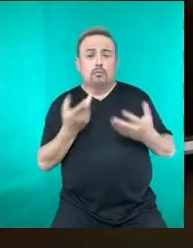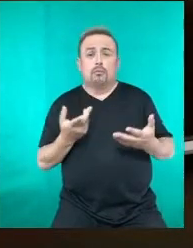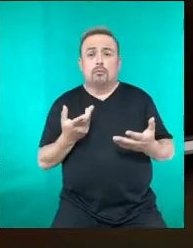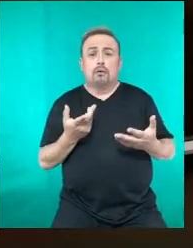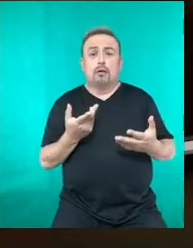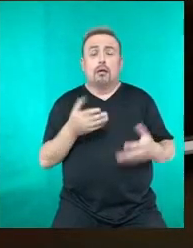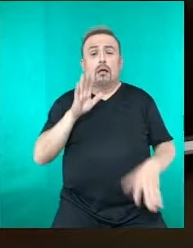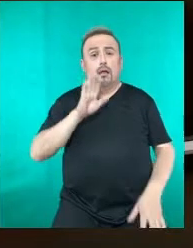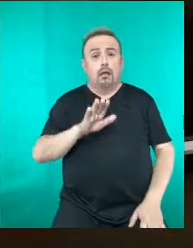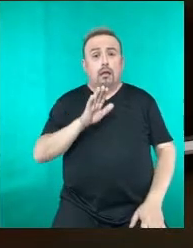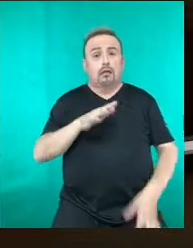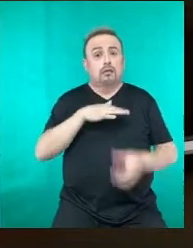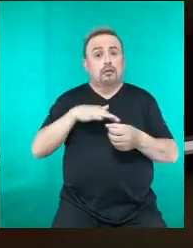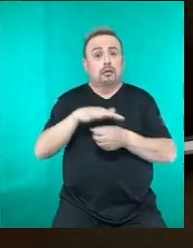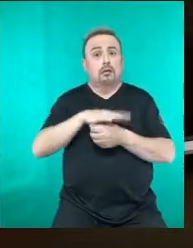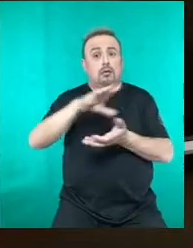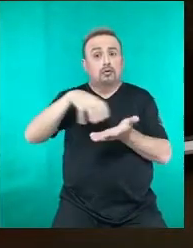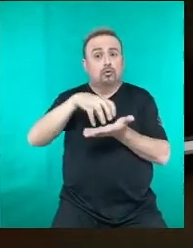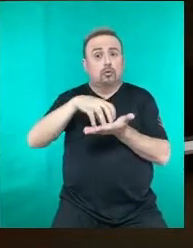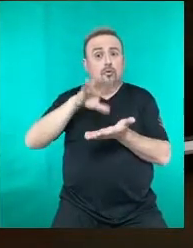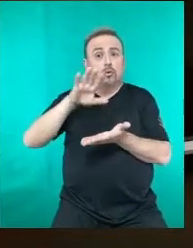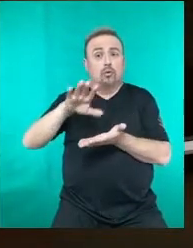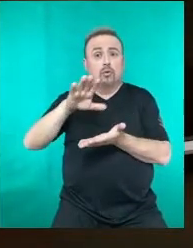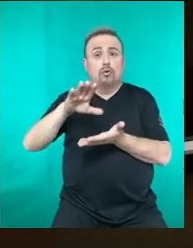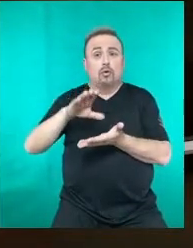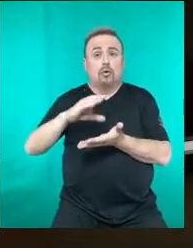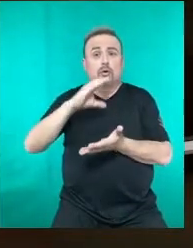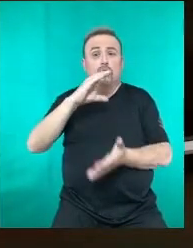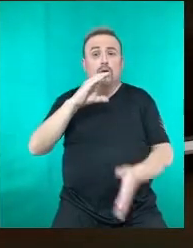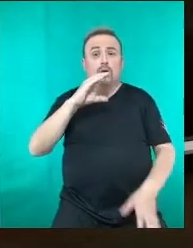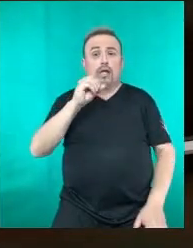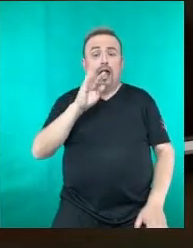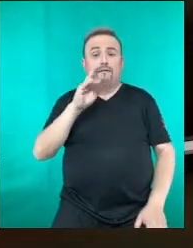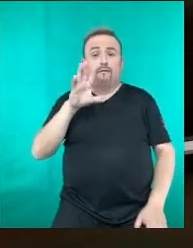caso de Ciudad del Cabo, que estuvo en las noticias que iba a llegar al punto